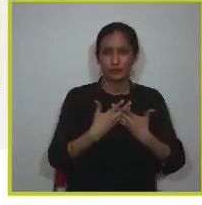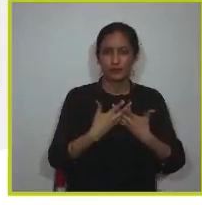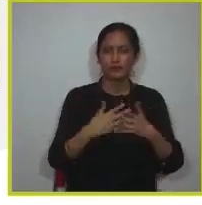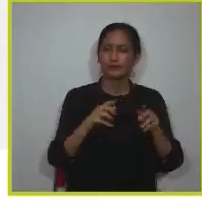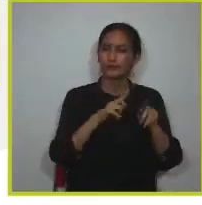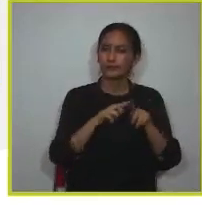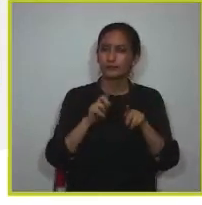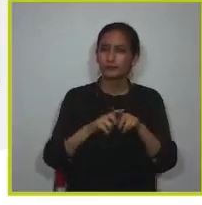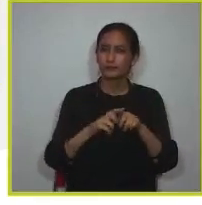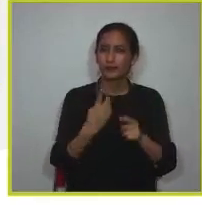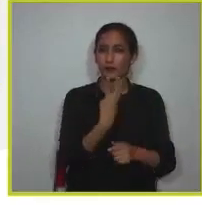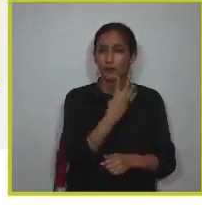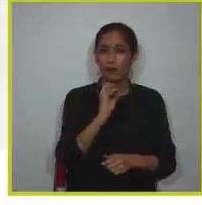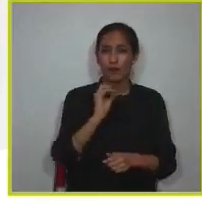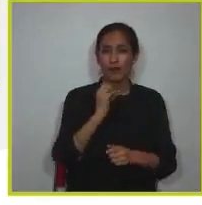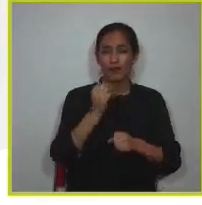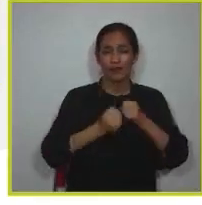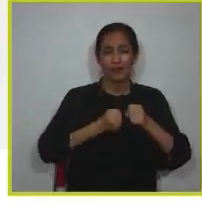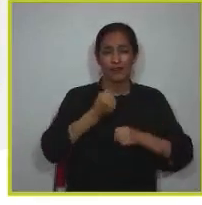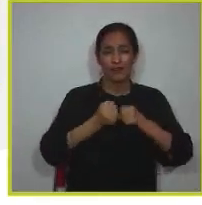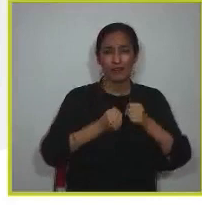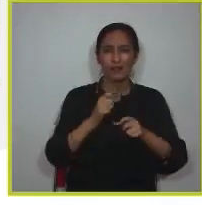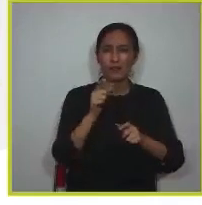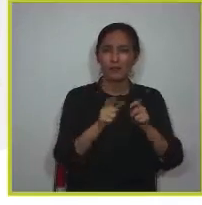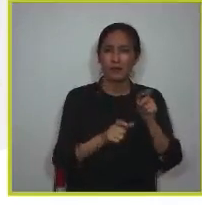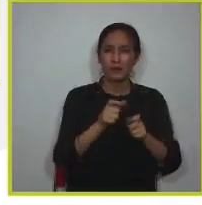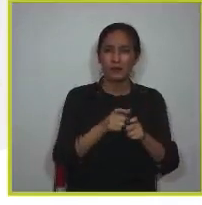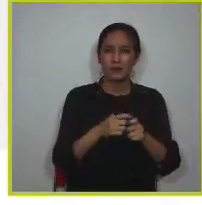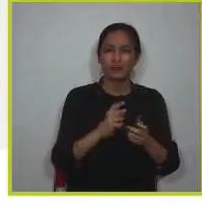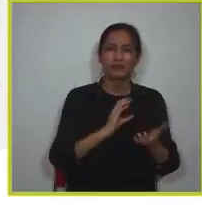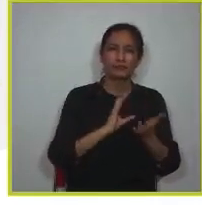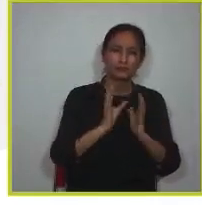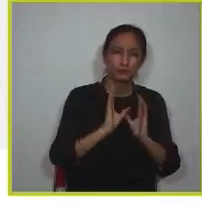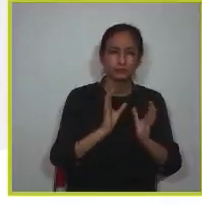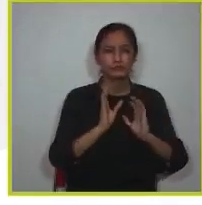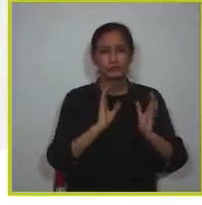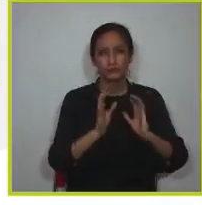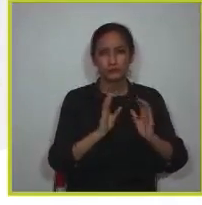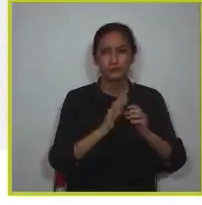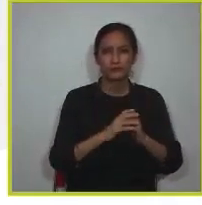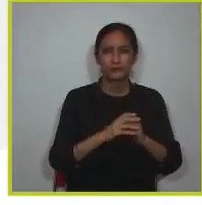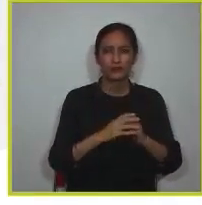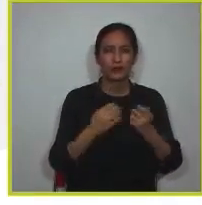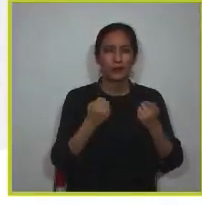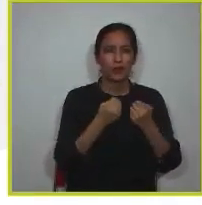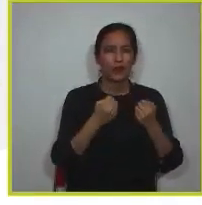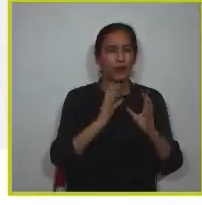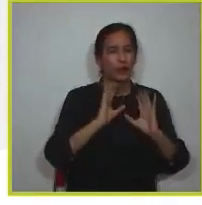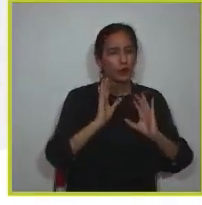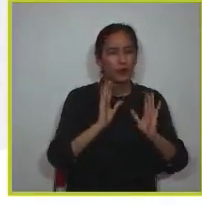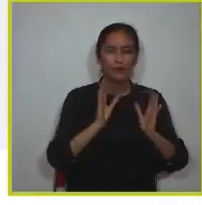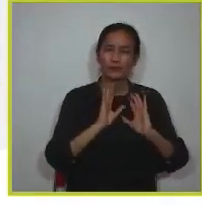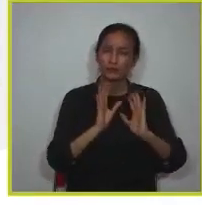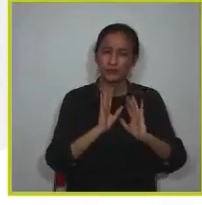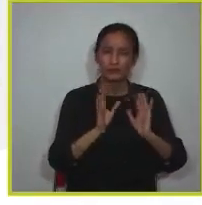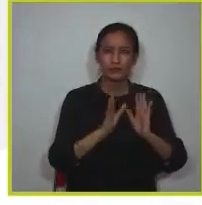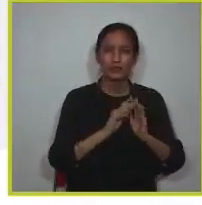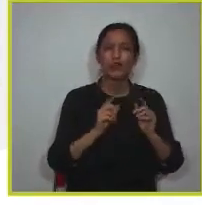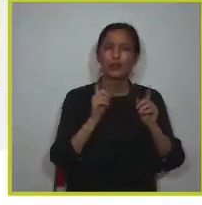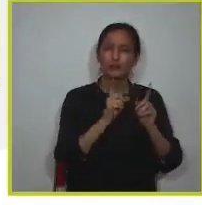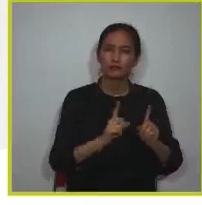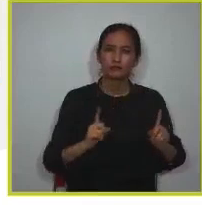son 40 años en los que la agenda de esta interacción signada por el conflicto y el diálogo han estado